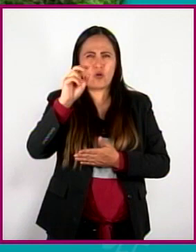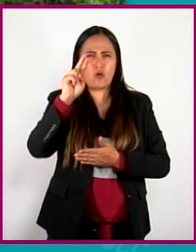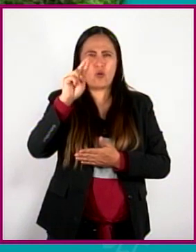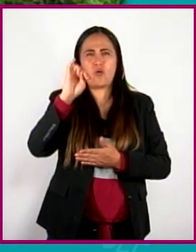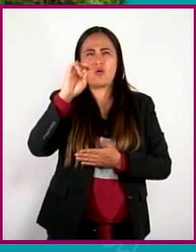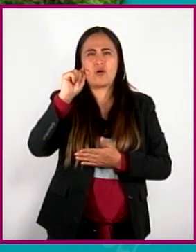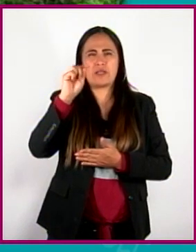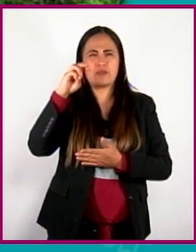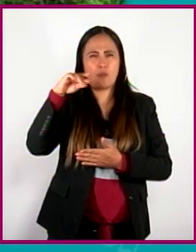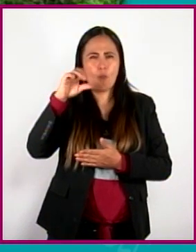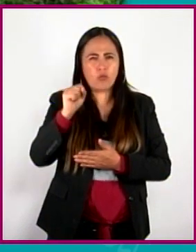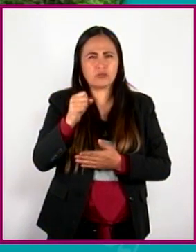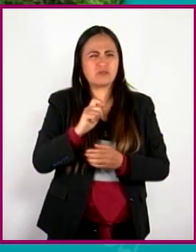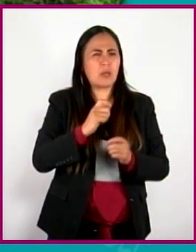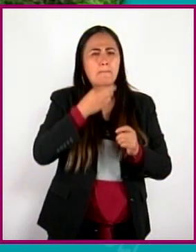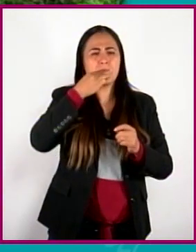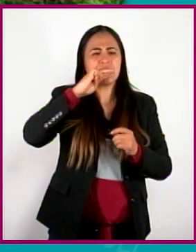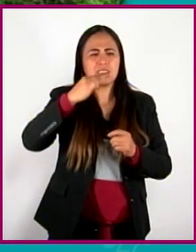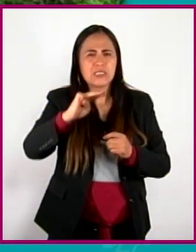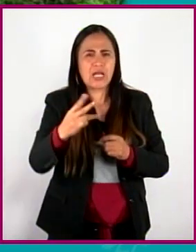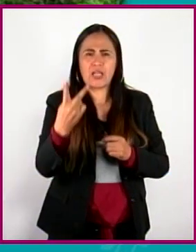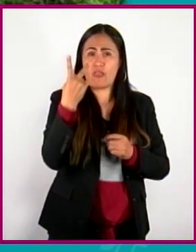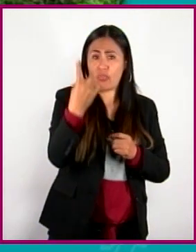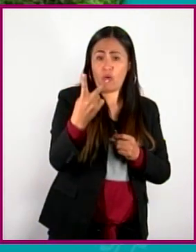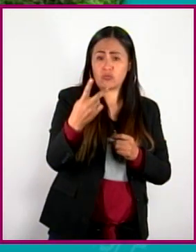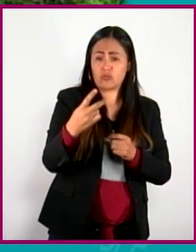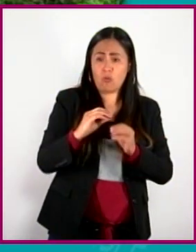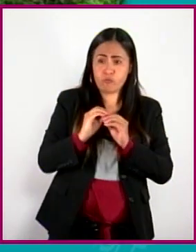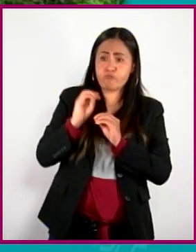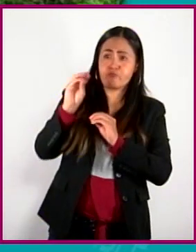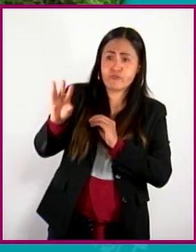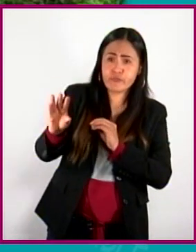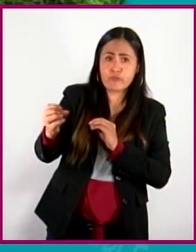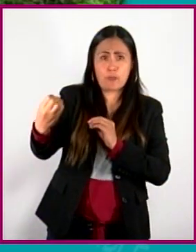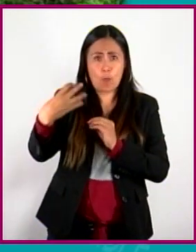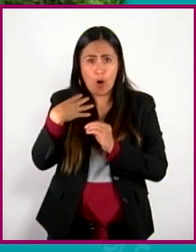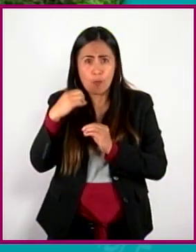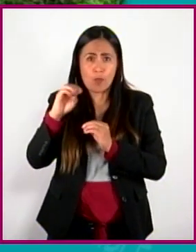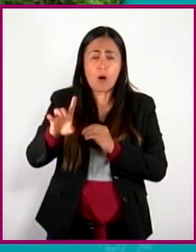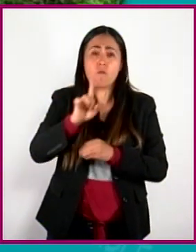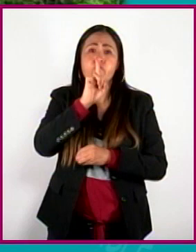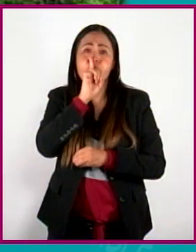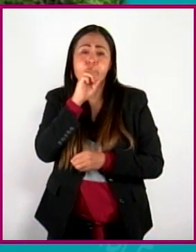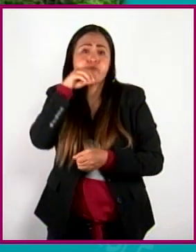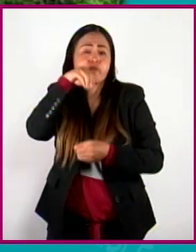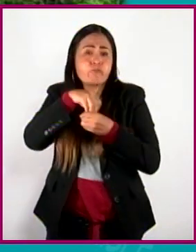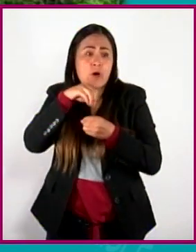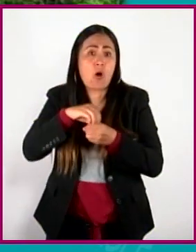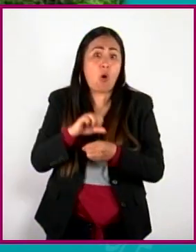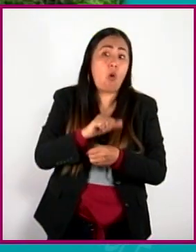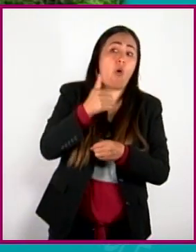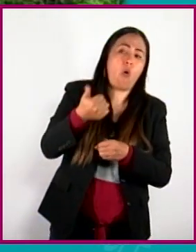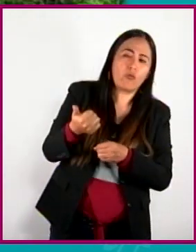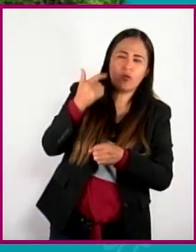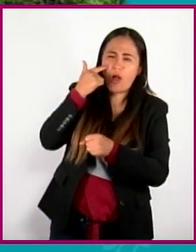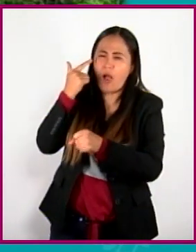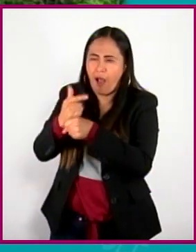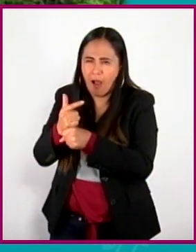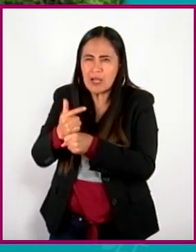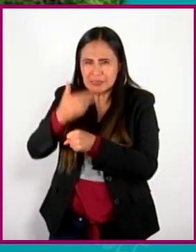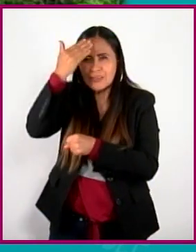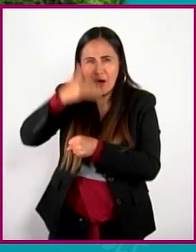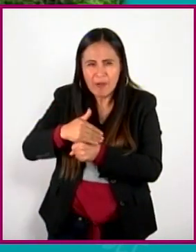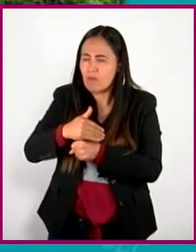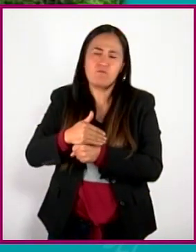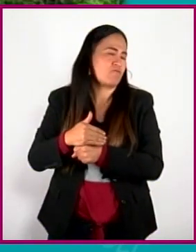por dos entidades que necesitan comunicarse en secreto, ¿no? Sin que nadie más se entere de lo que se dicen. Conviene señalar